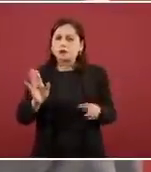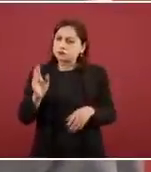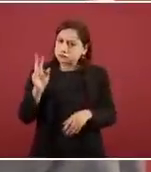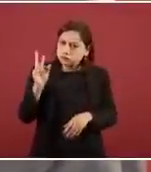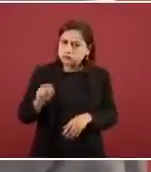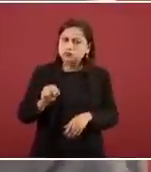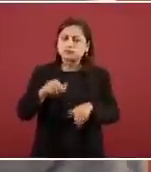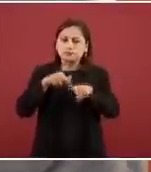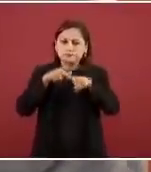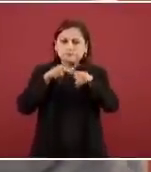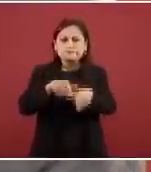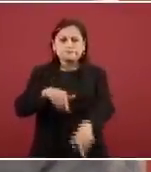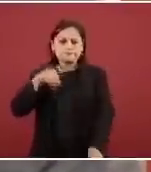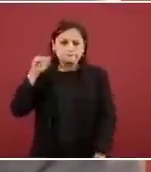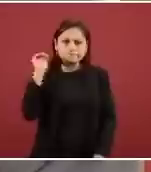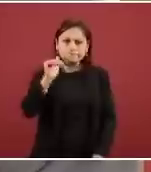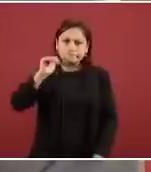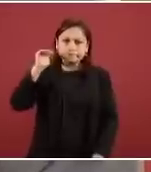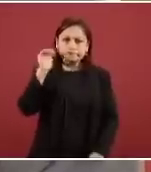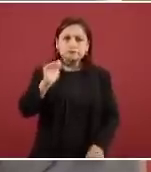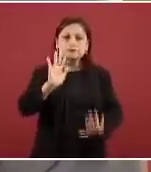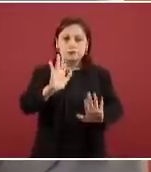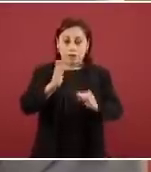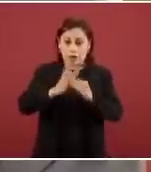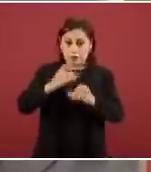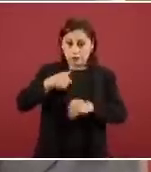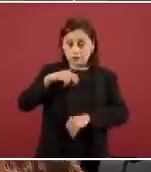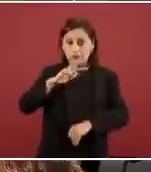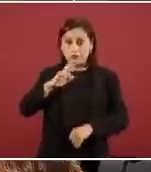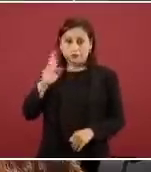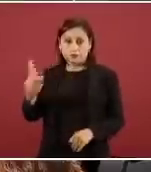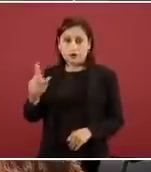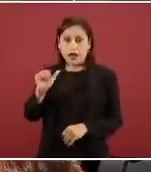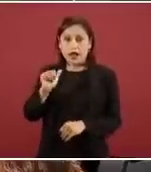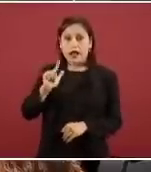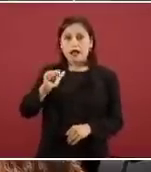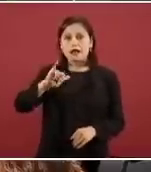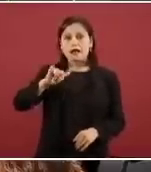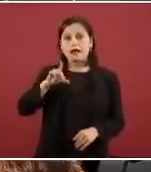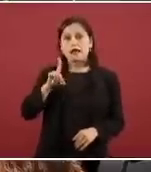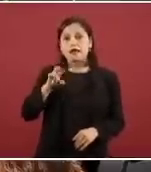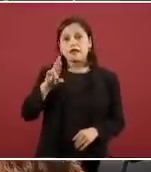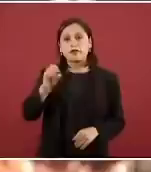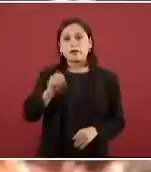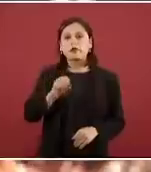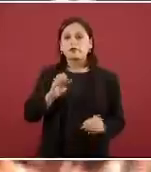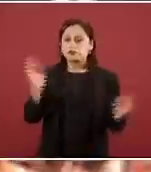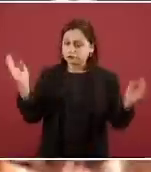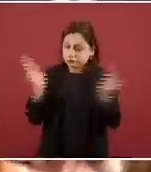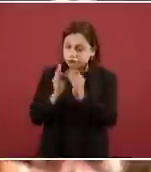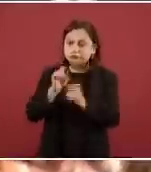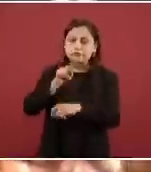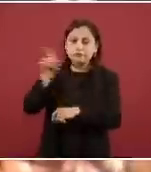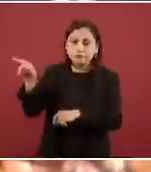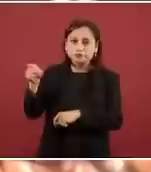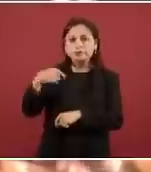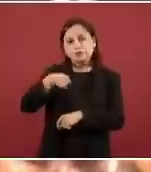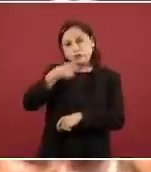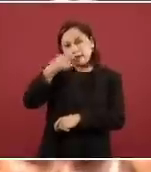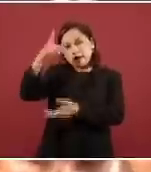que Alejandro ahora mismo te atienda, ¿sí?, y agradecerte por lo que haces.